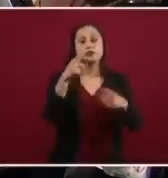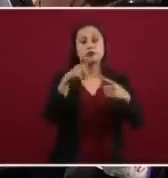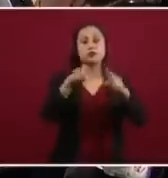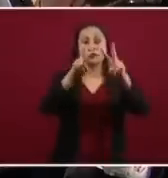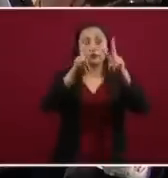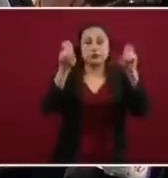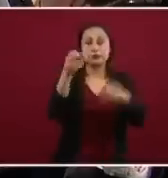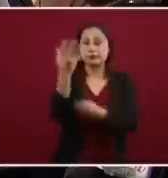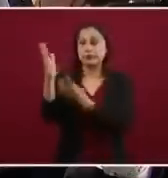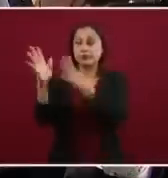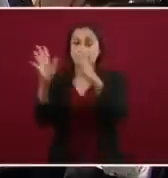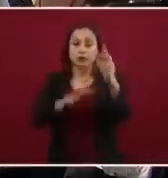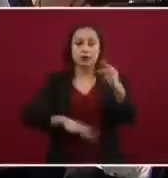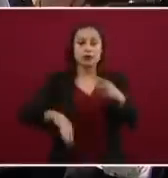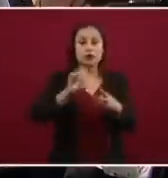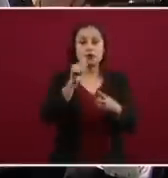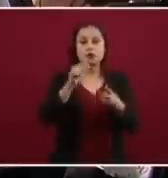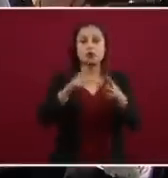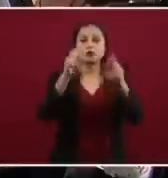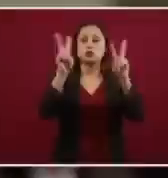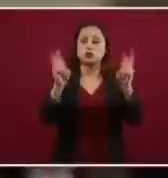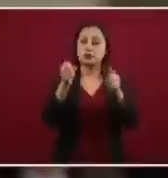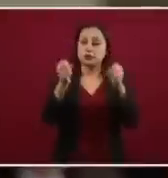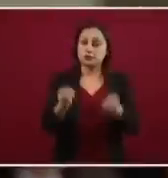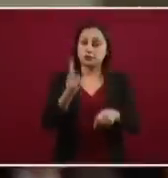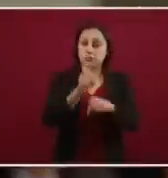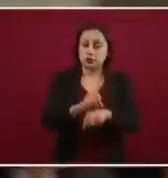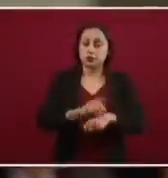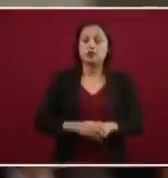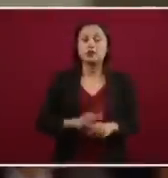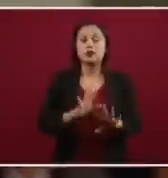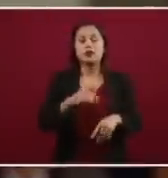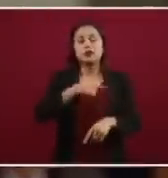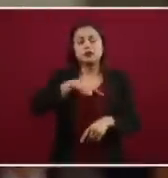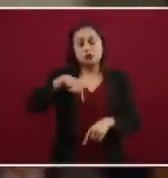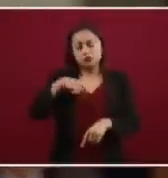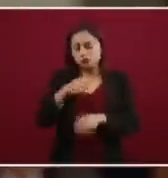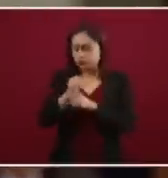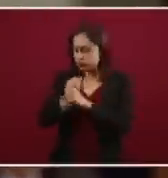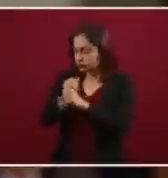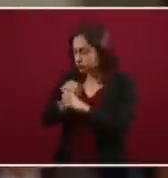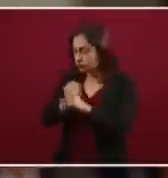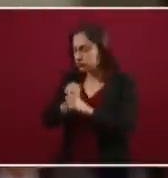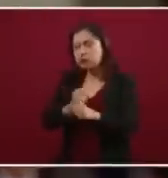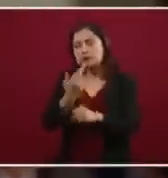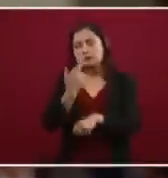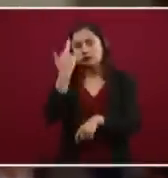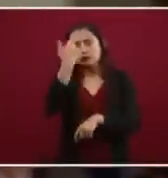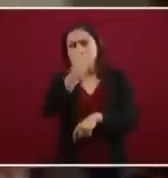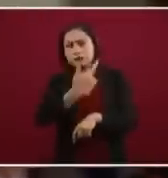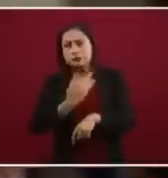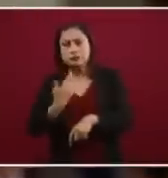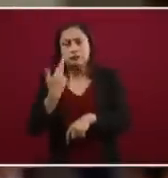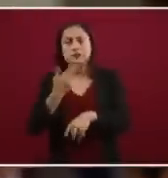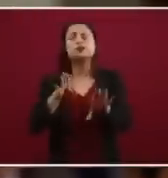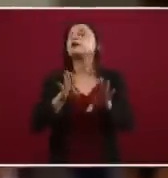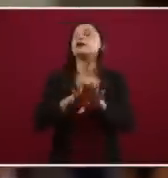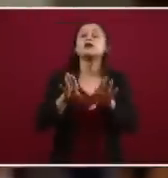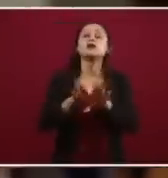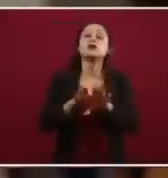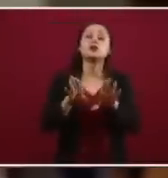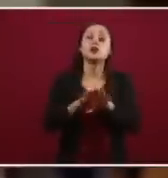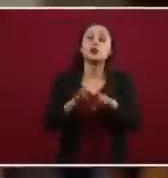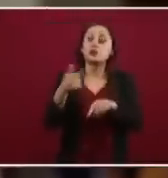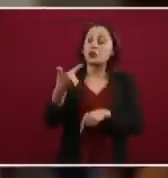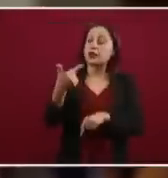de seguridad. Estuvimos revisando la manera como fueron desplegados los guardias nacionales en el